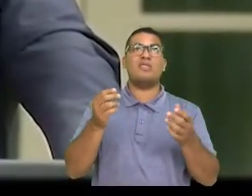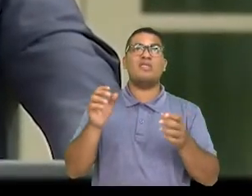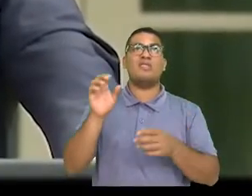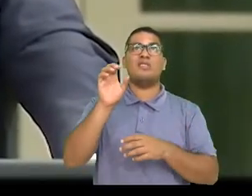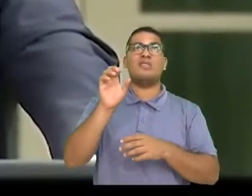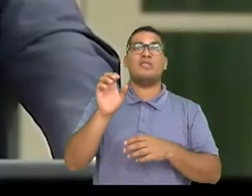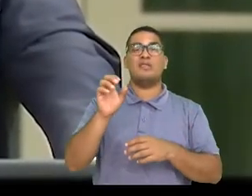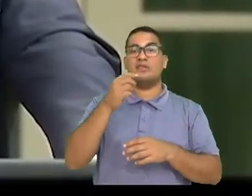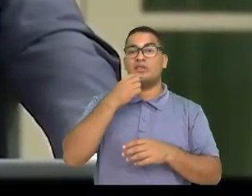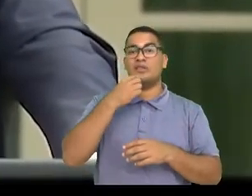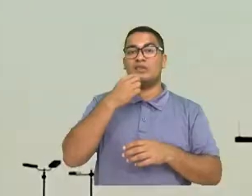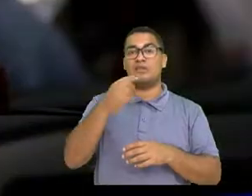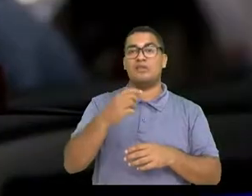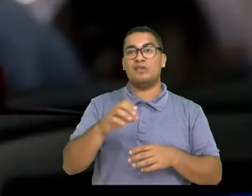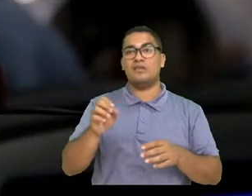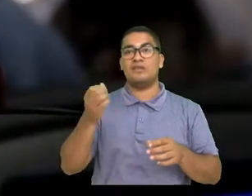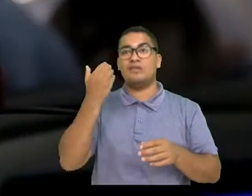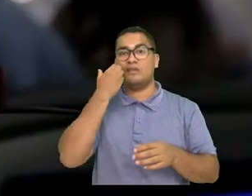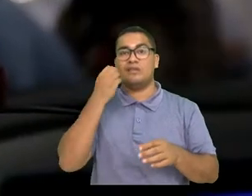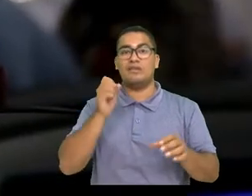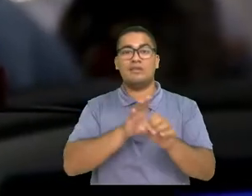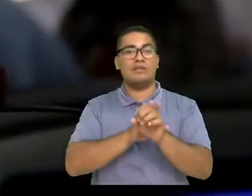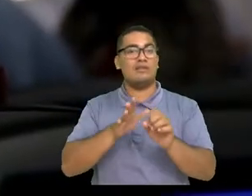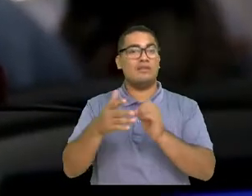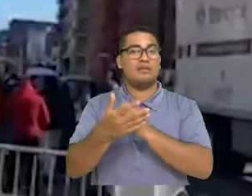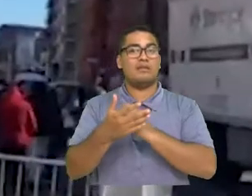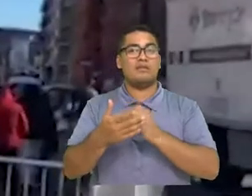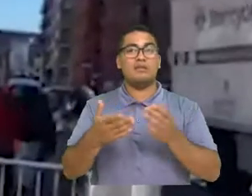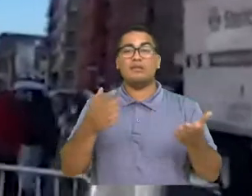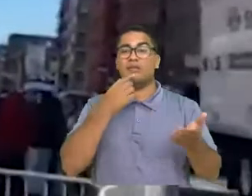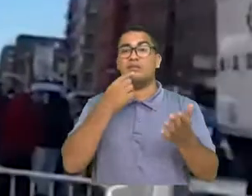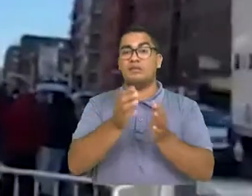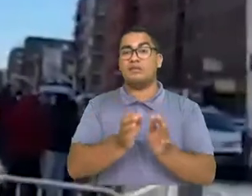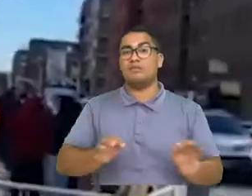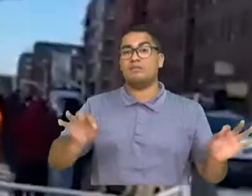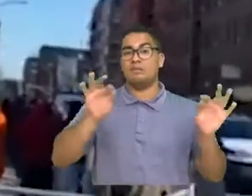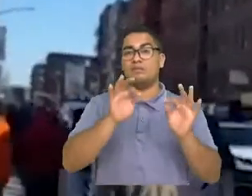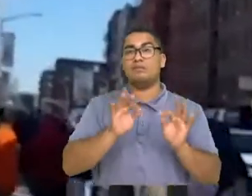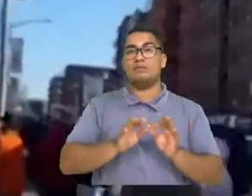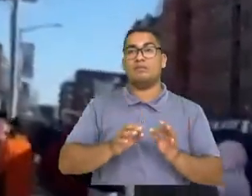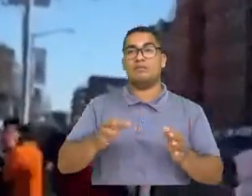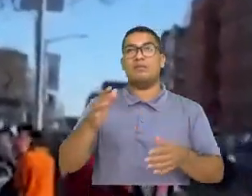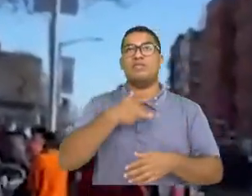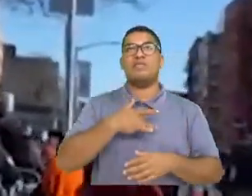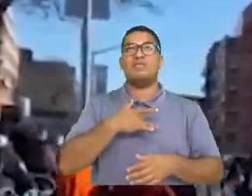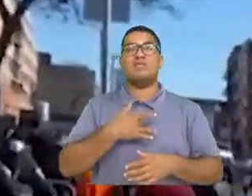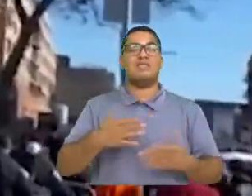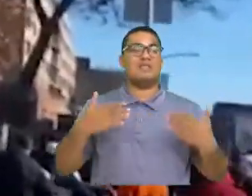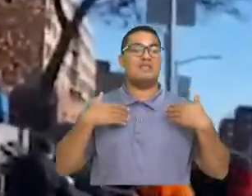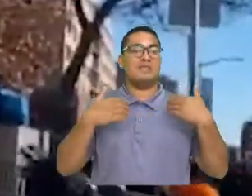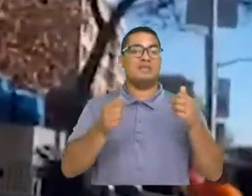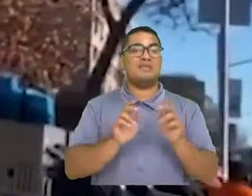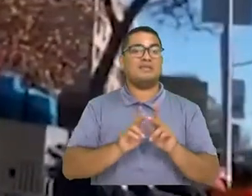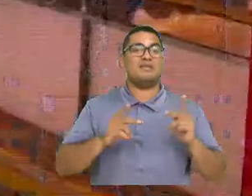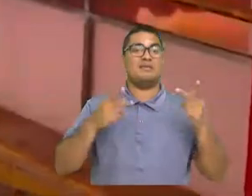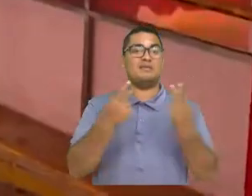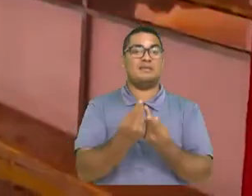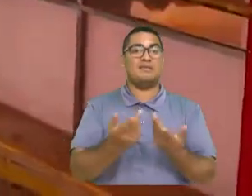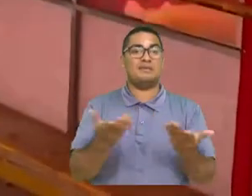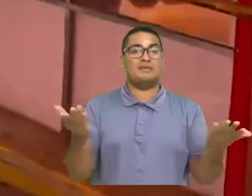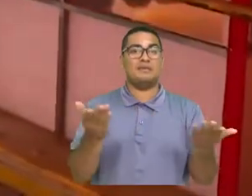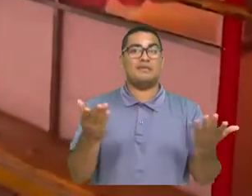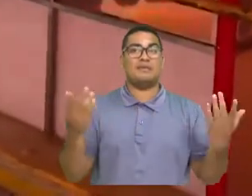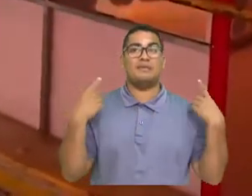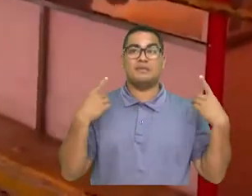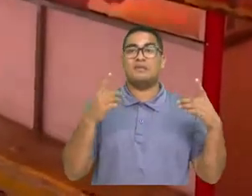y afirmó que el COVID-19 no desaparecerá sin medidas adecuadas en materia de salud pública y que la entidad que él dirige